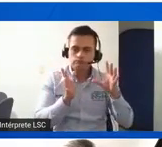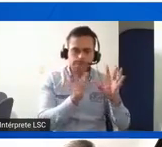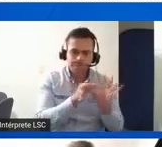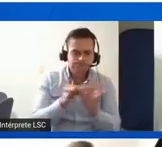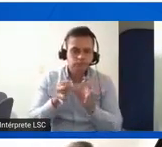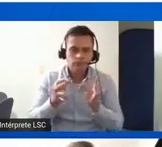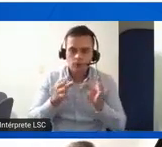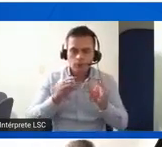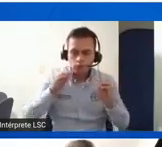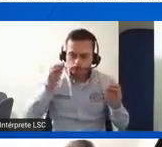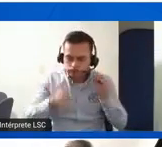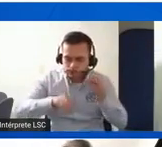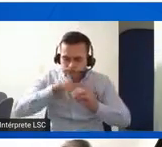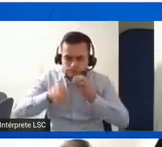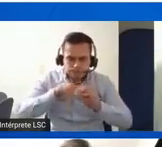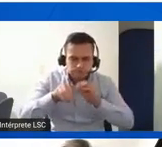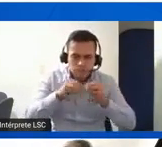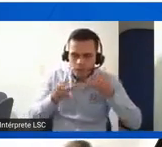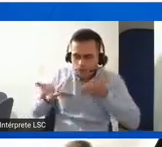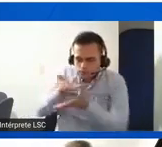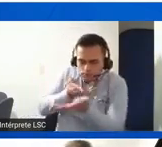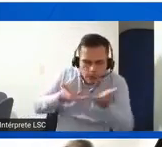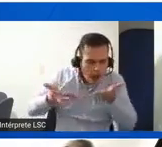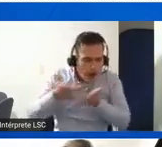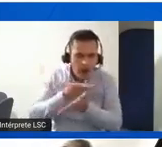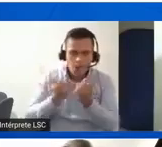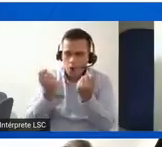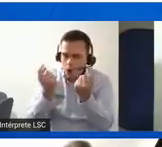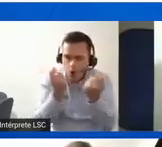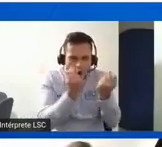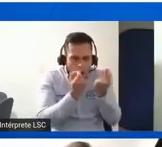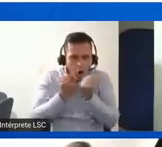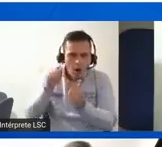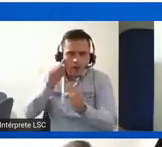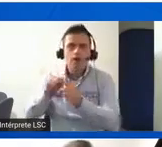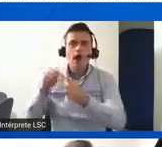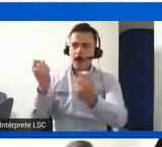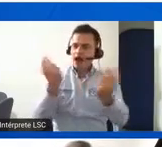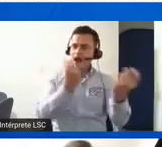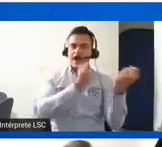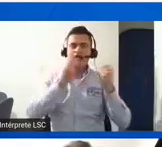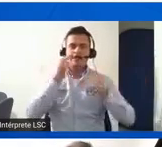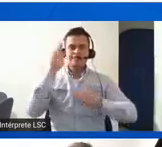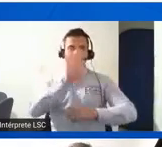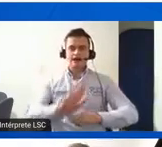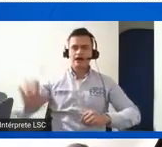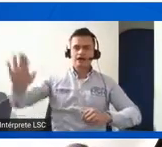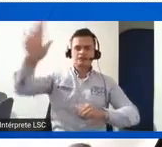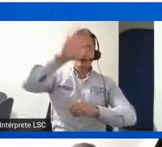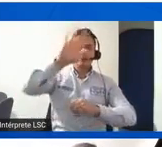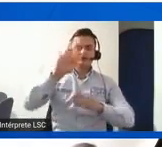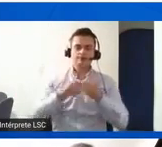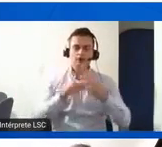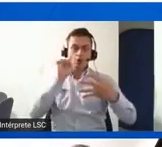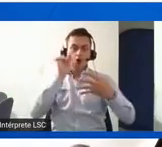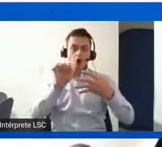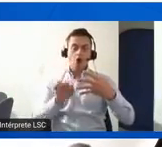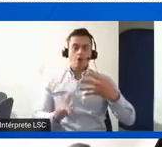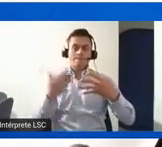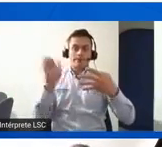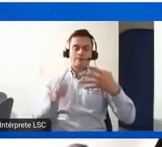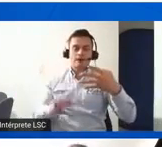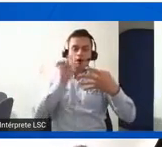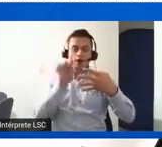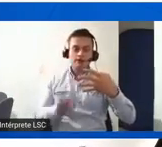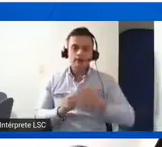armonizar para que pudiéramos entendernos entre todos a nivel nacional, se amplió los objetivos. Se radicó el